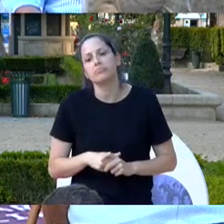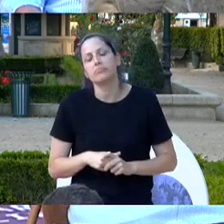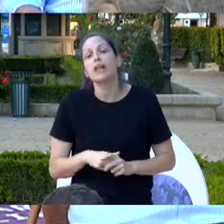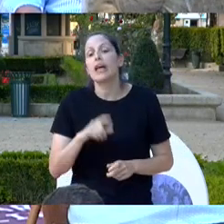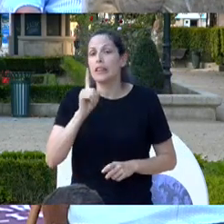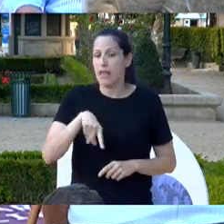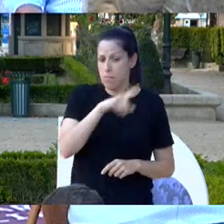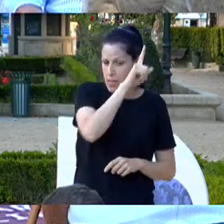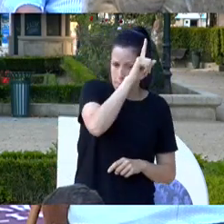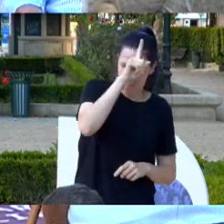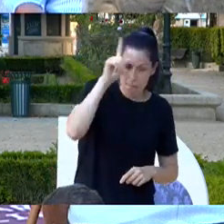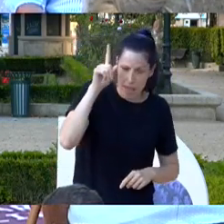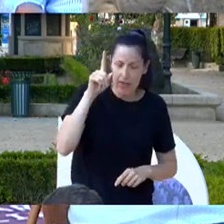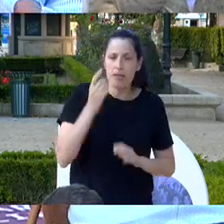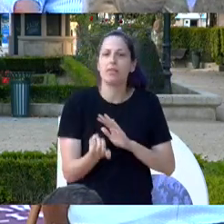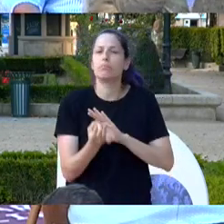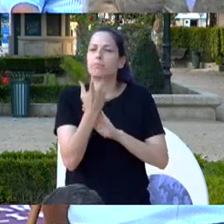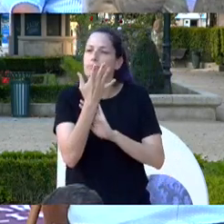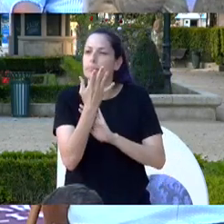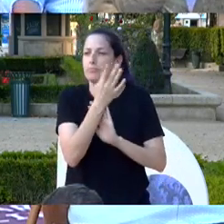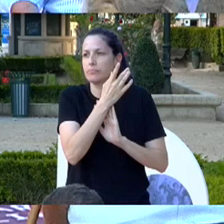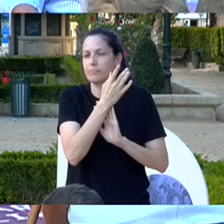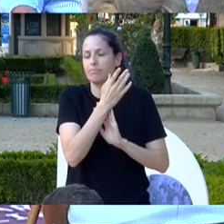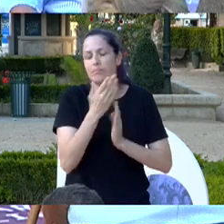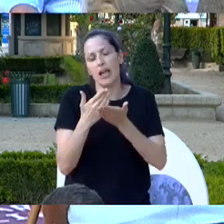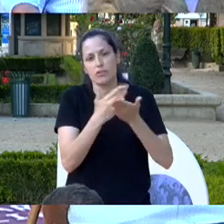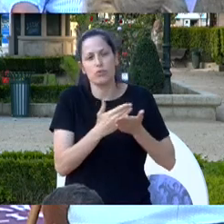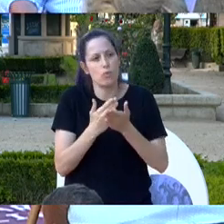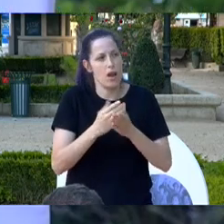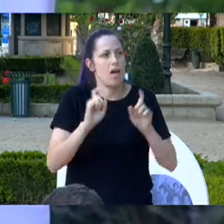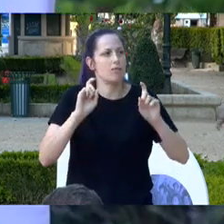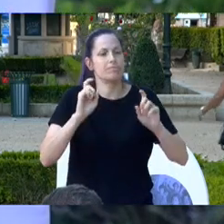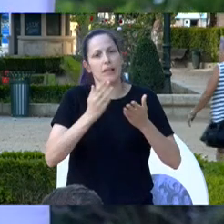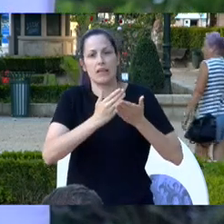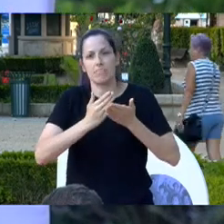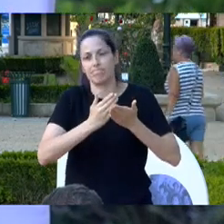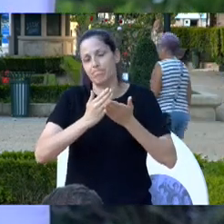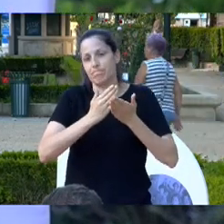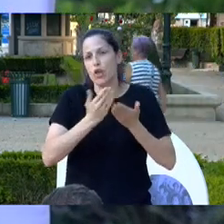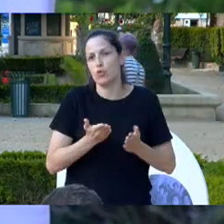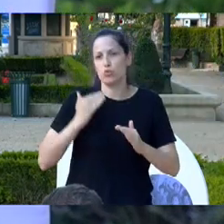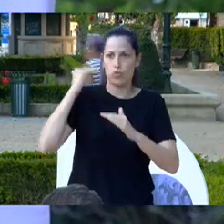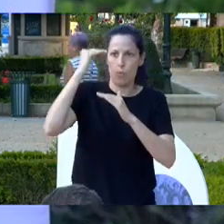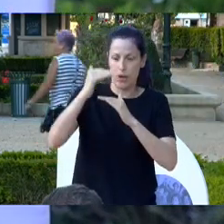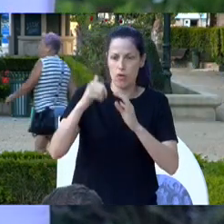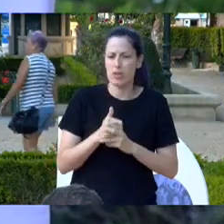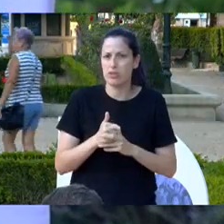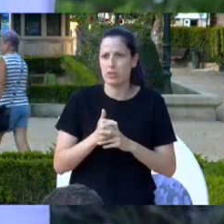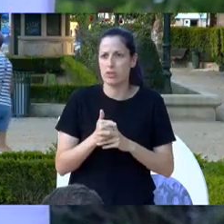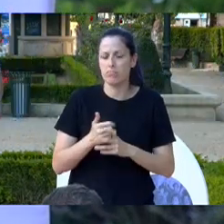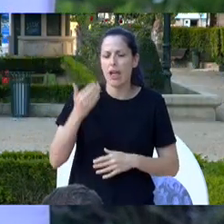escola de crearse en Madrid, a Escola de Estudios Superiores do Magisterio. Era unha escola